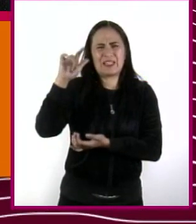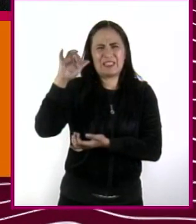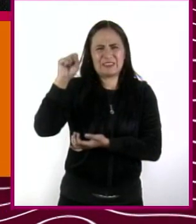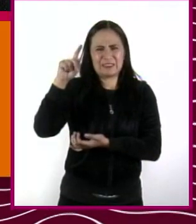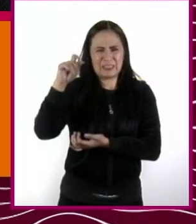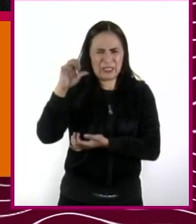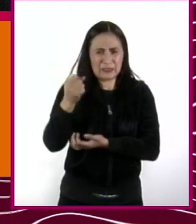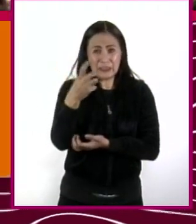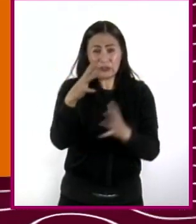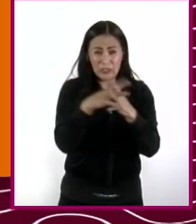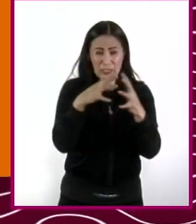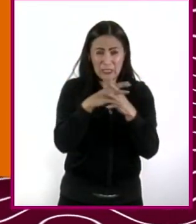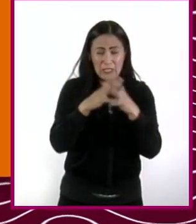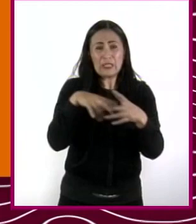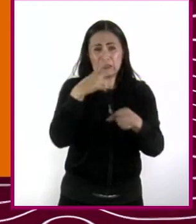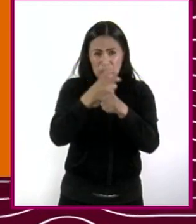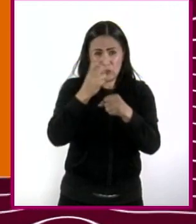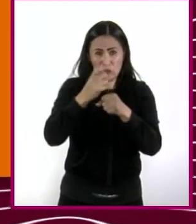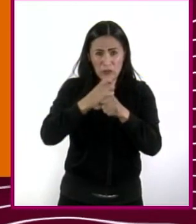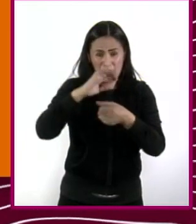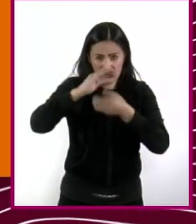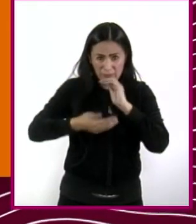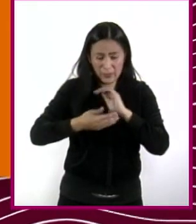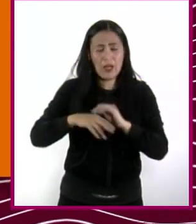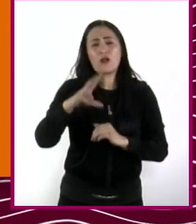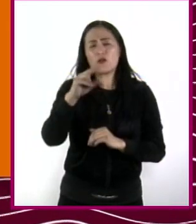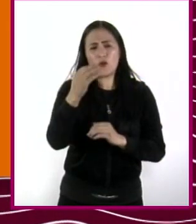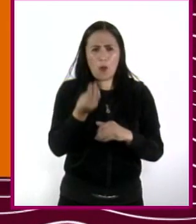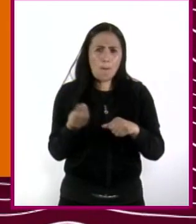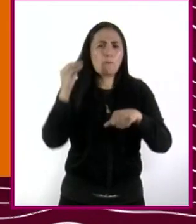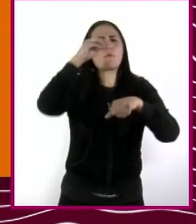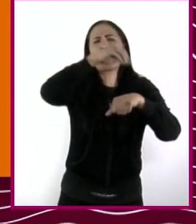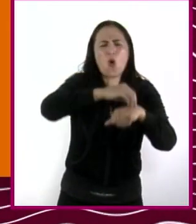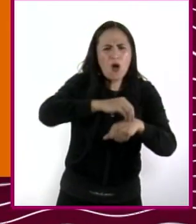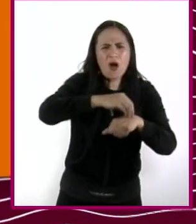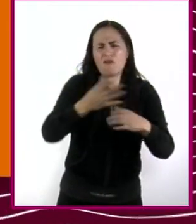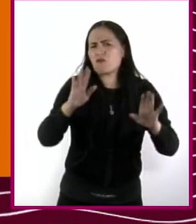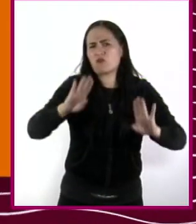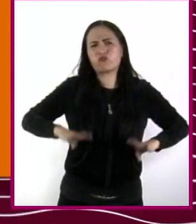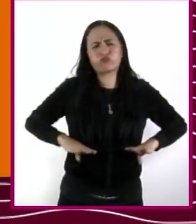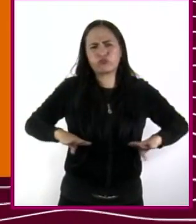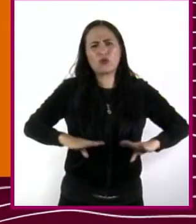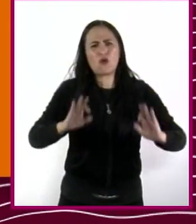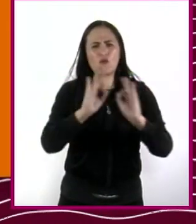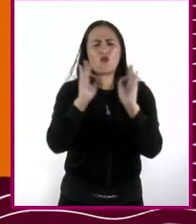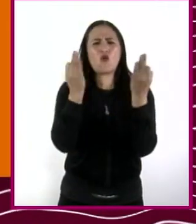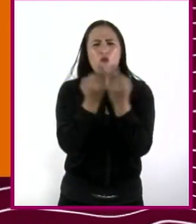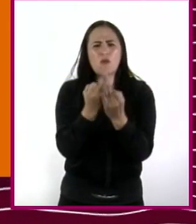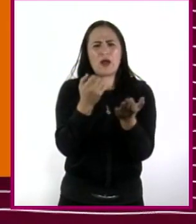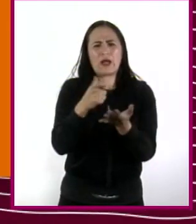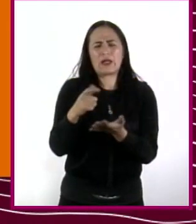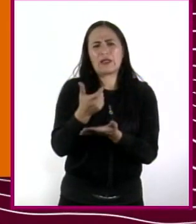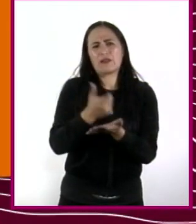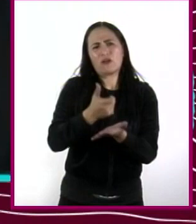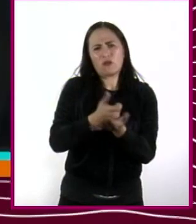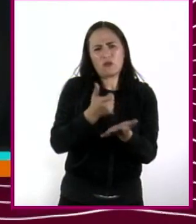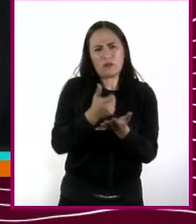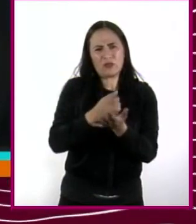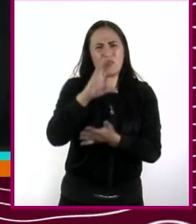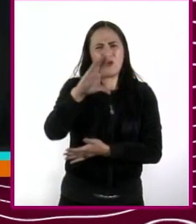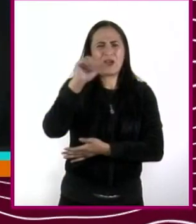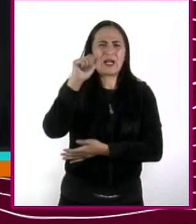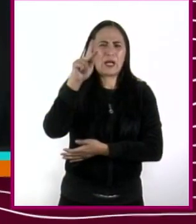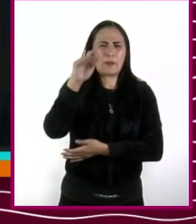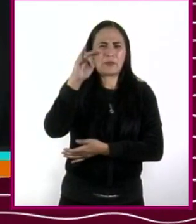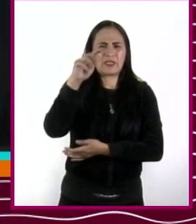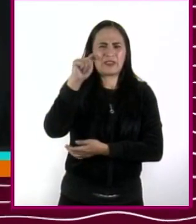Mundial, sino de la implementación del capitalismo espontáneo como modelo económico. De acuerdo